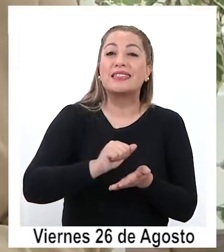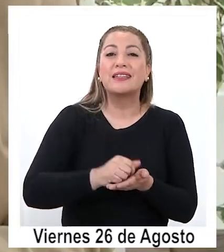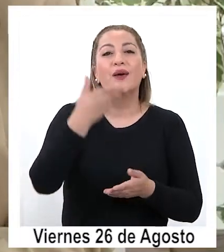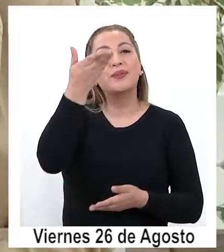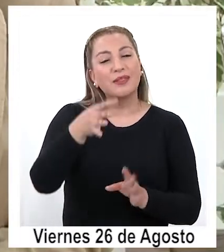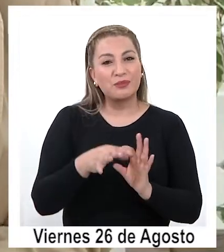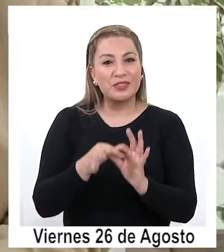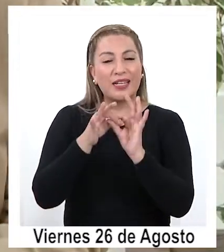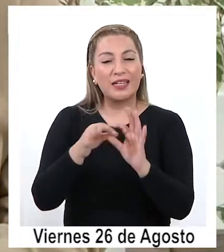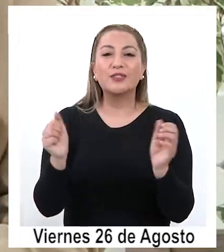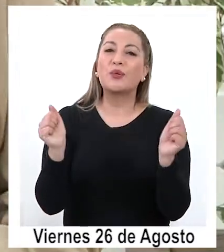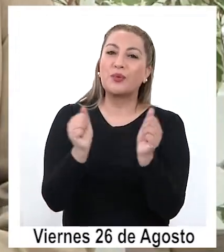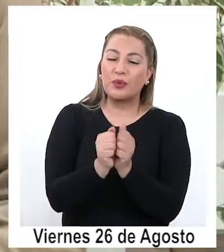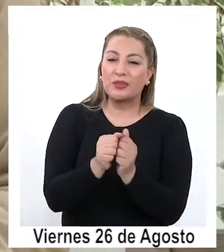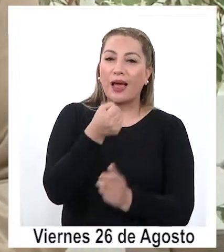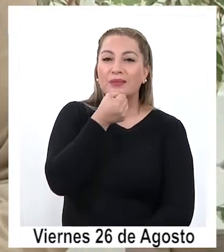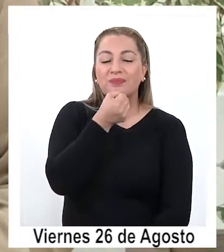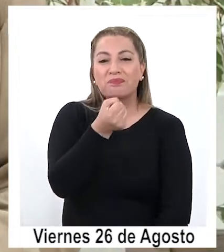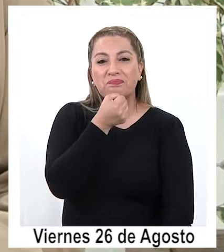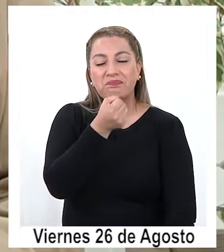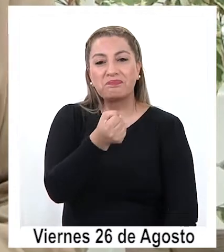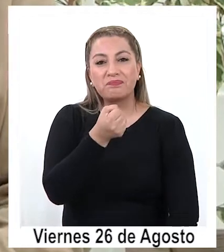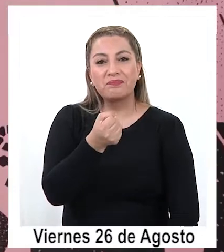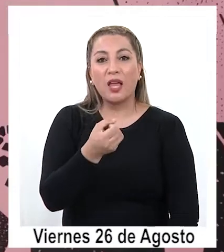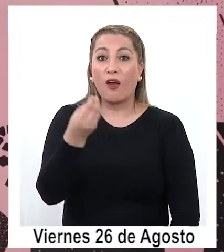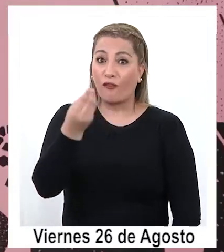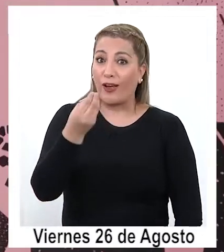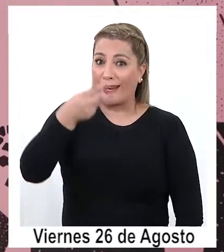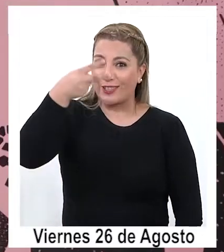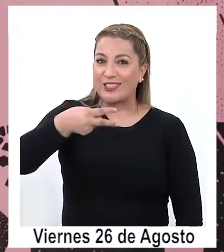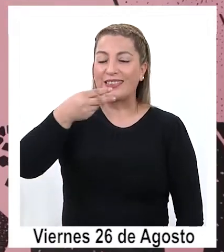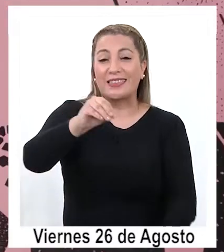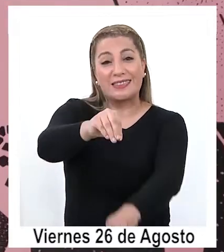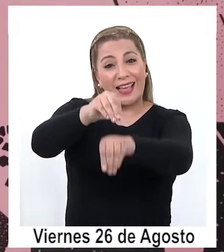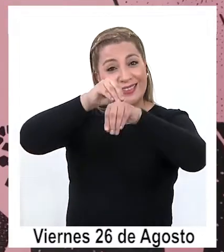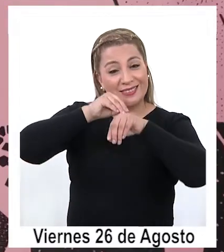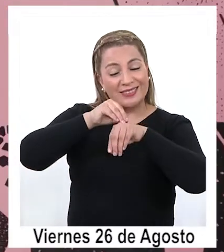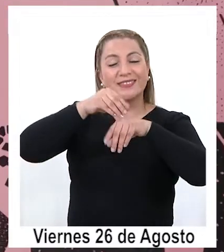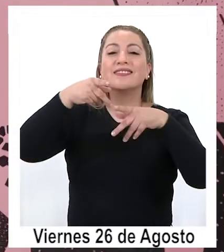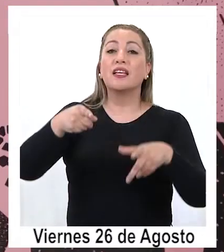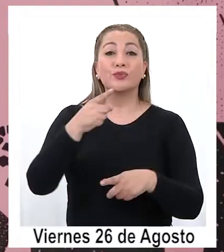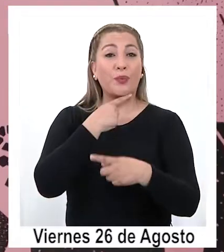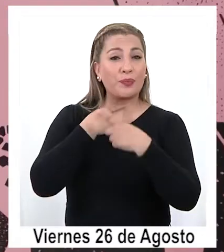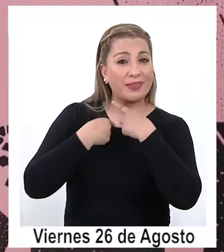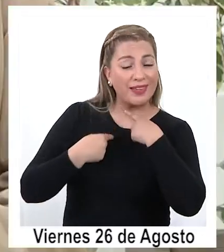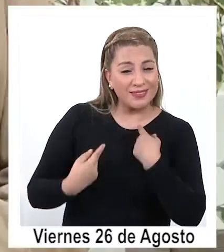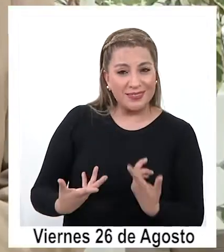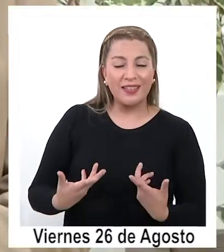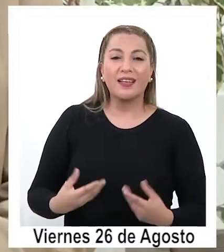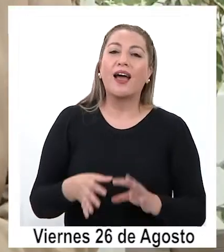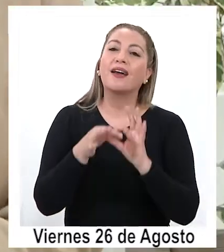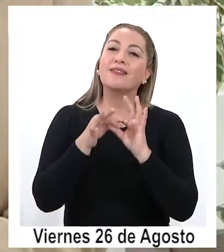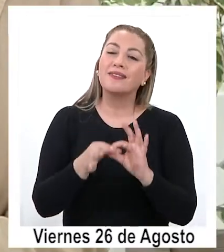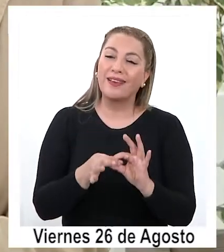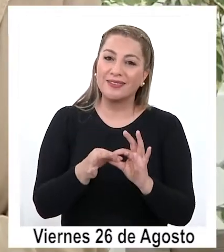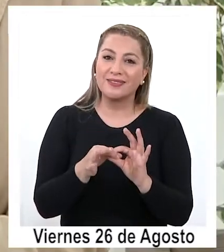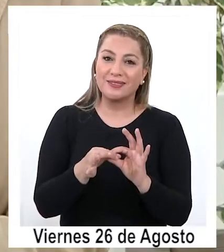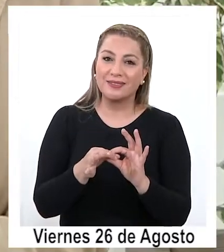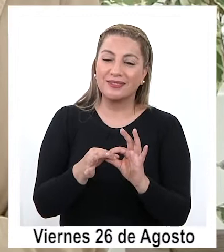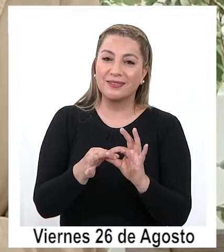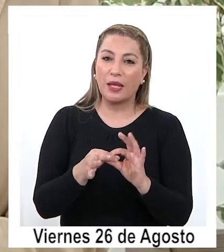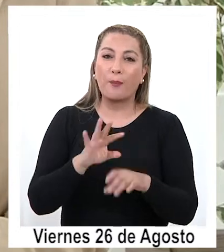agradecerle que nos haya acompañado en esta entrevista nos haya dado buenas noticias también cosas que vienen interesantes así que muchas gracias por